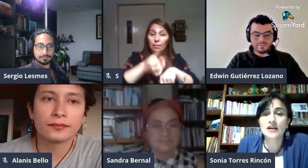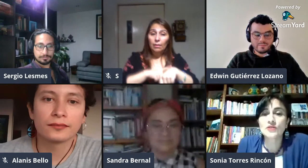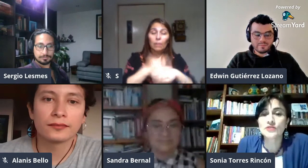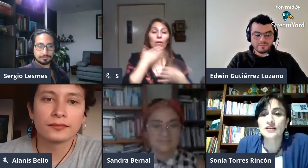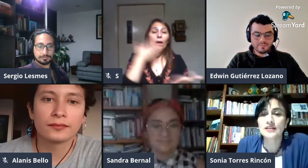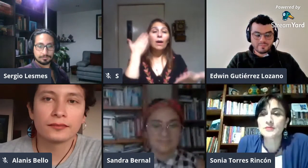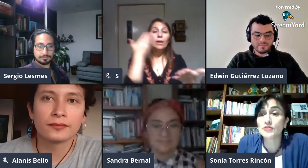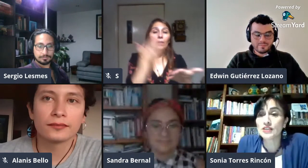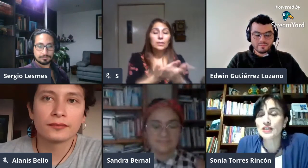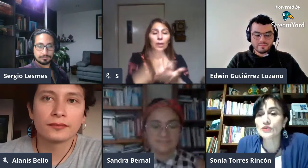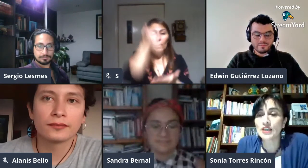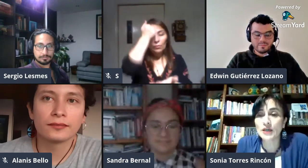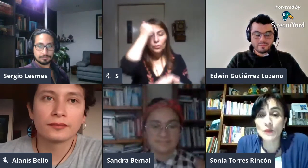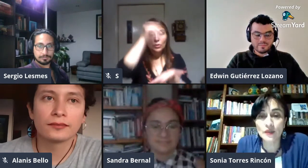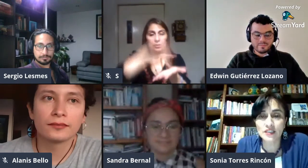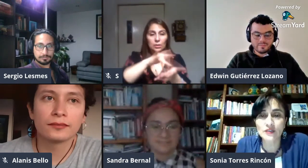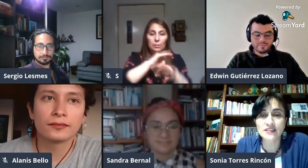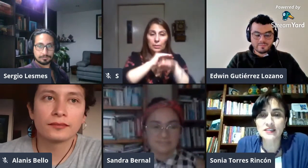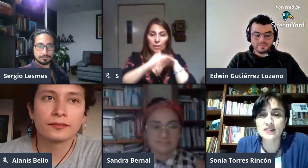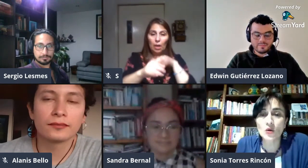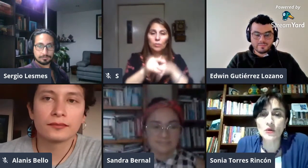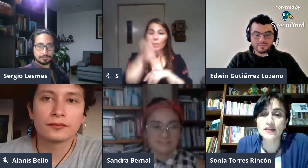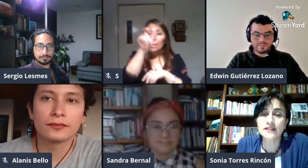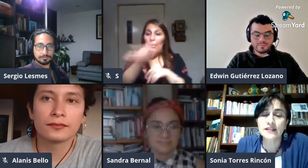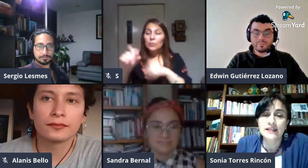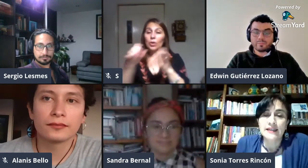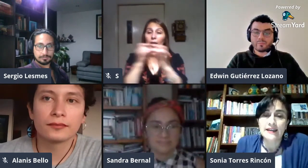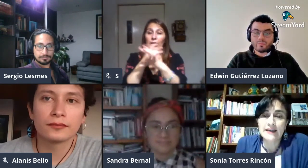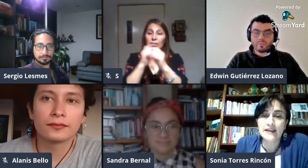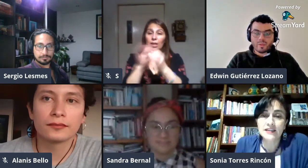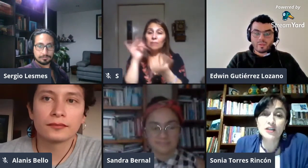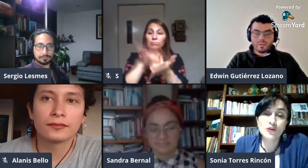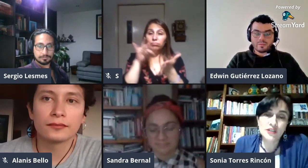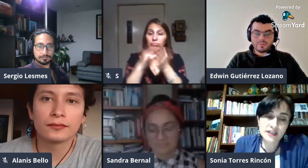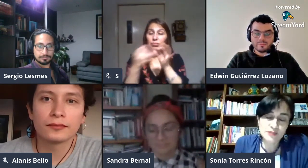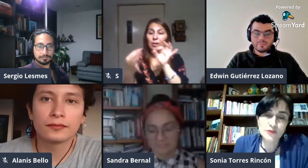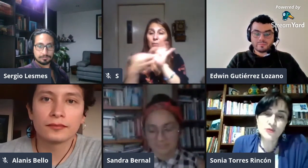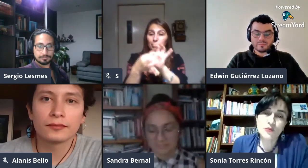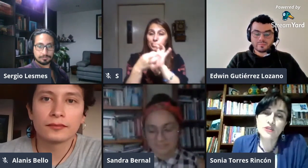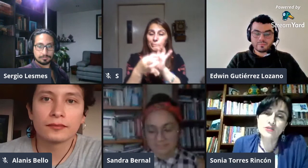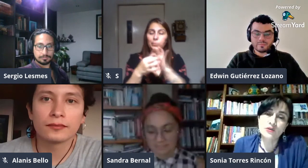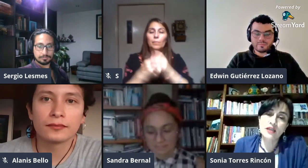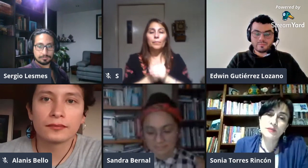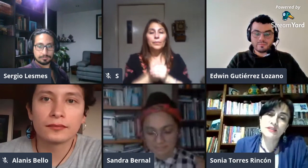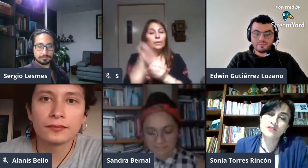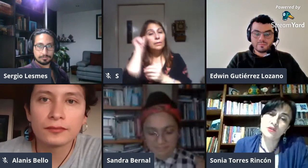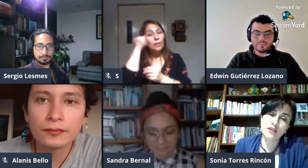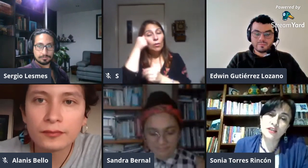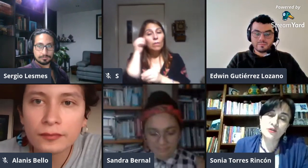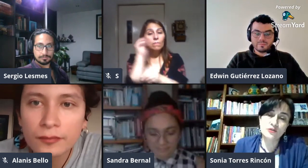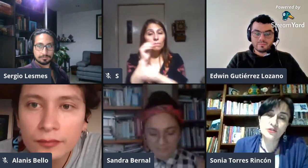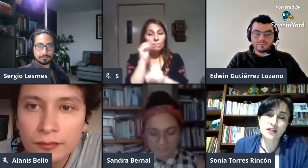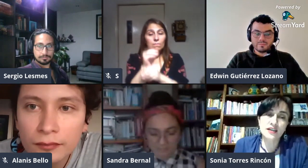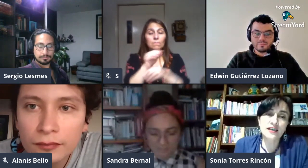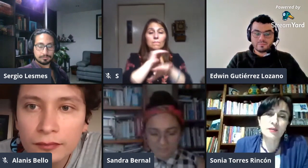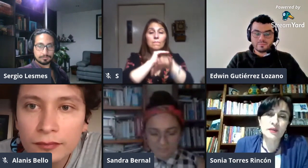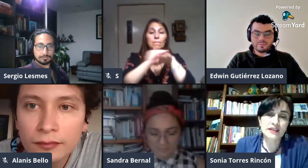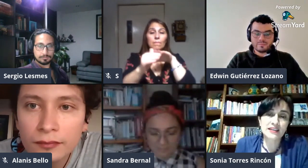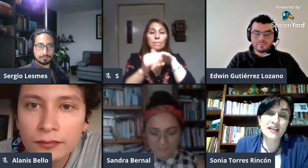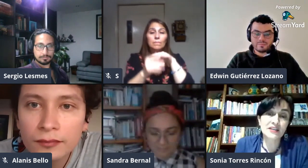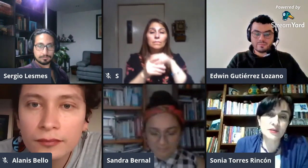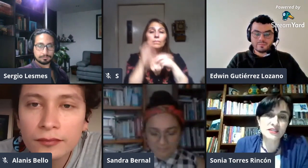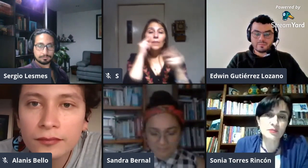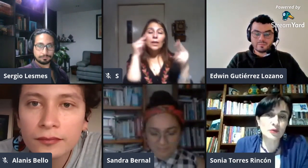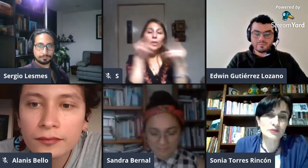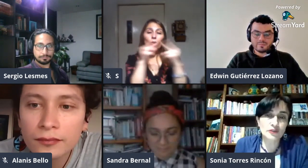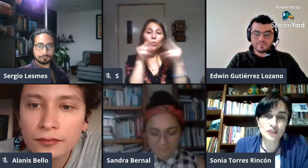profesores invitados, a las personas que nos han acompañado hasta esta hora. Recordarles, por supuesto, la invitación a que conozcan la